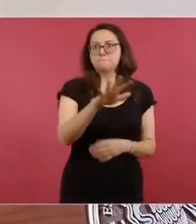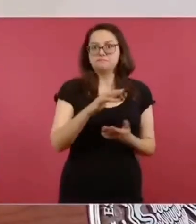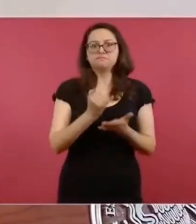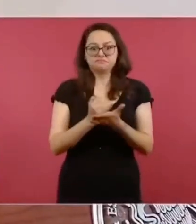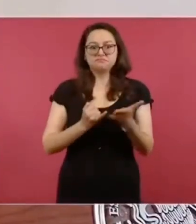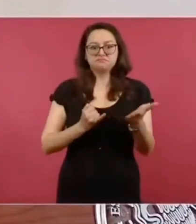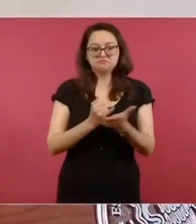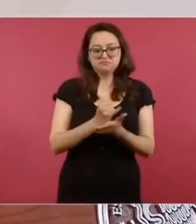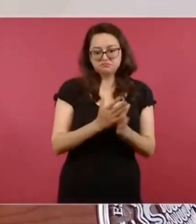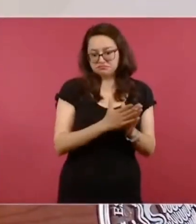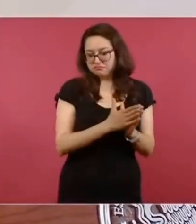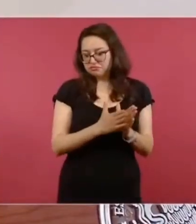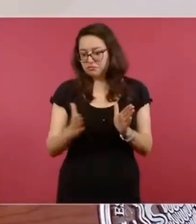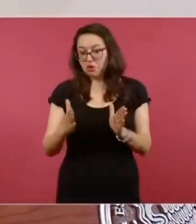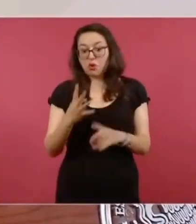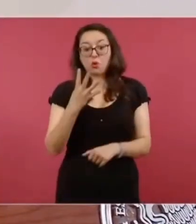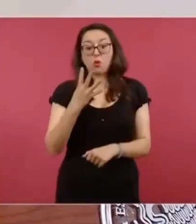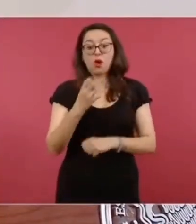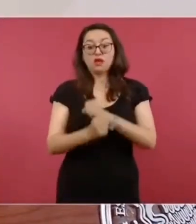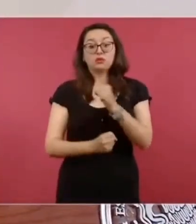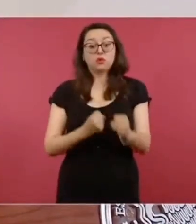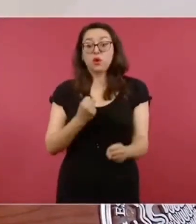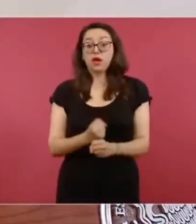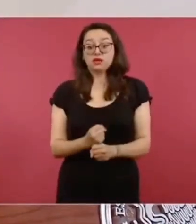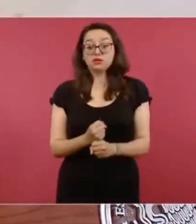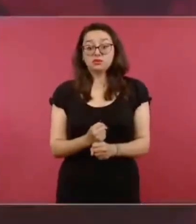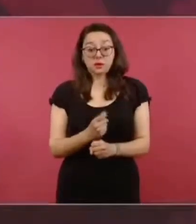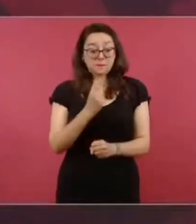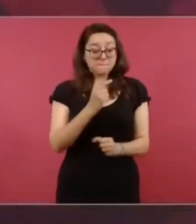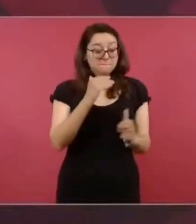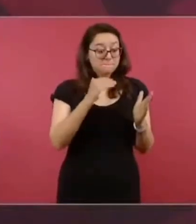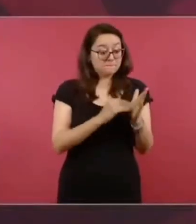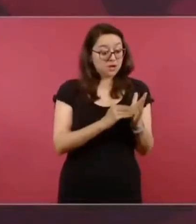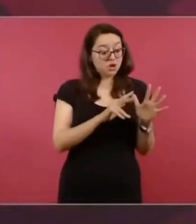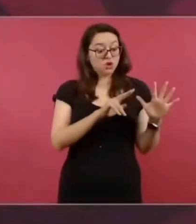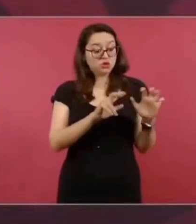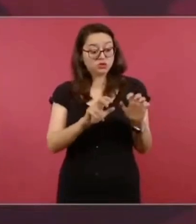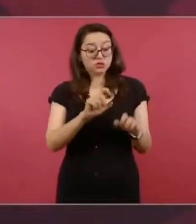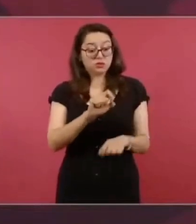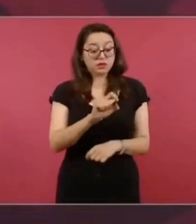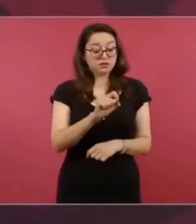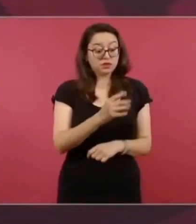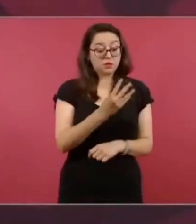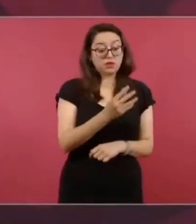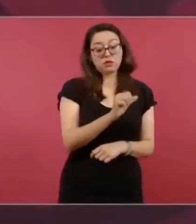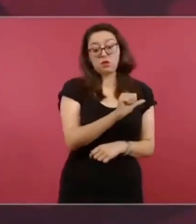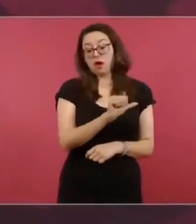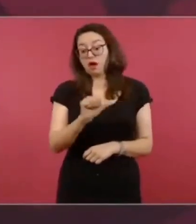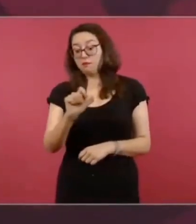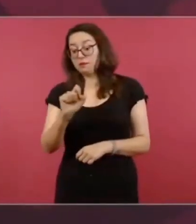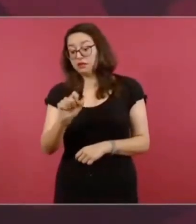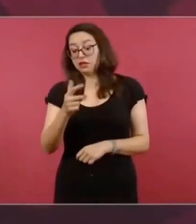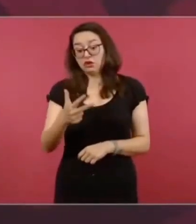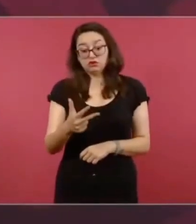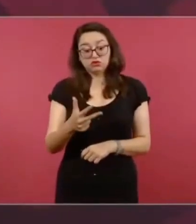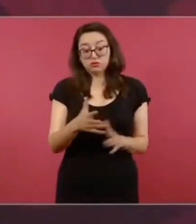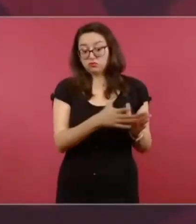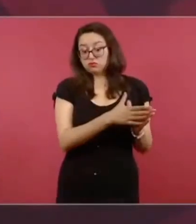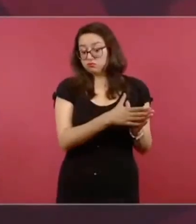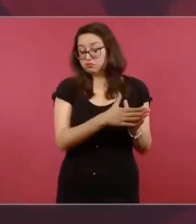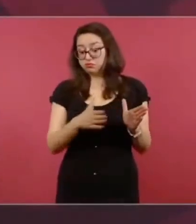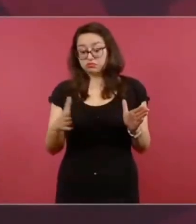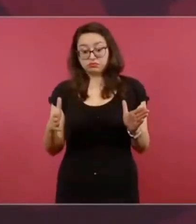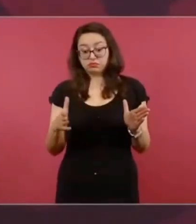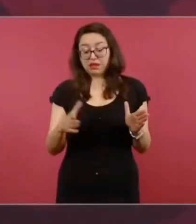4 años, de 1824 a 1828, porque luego